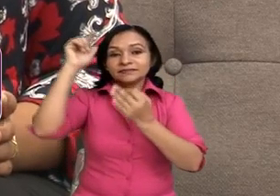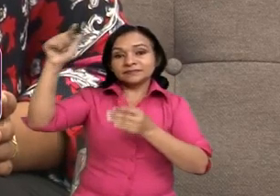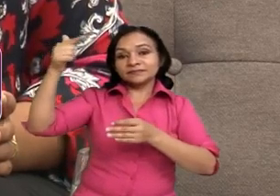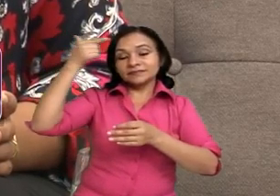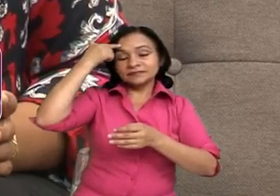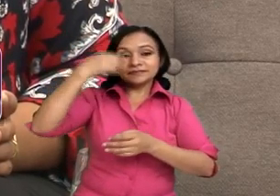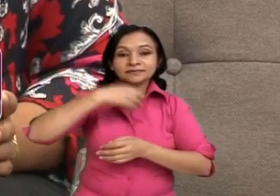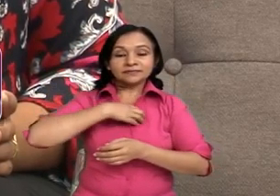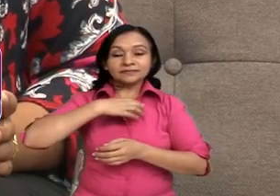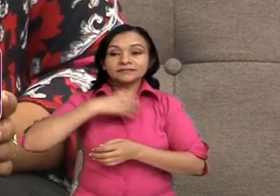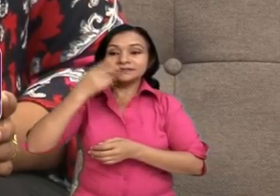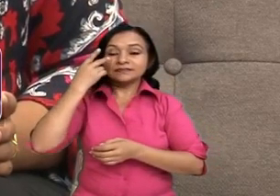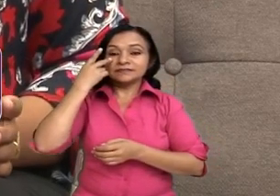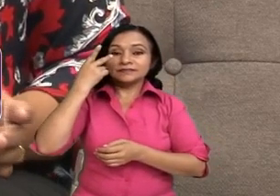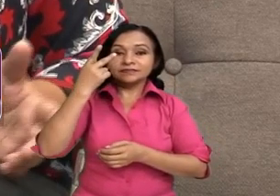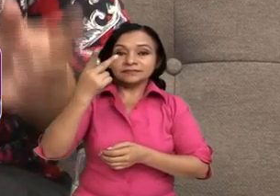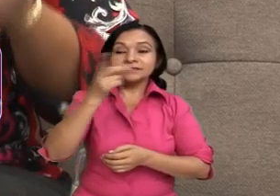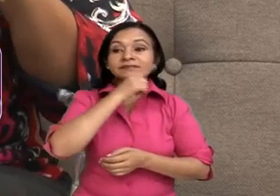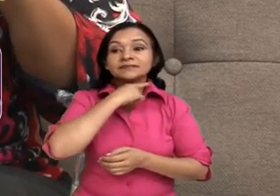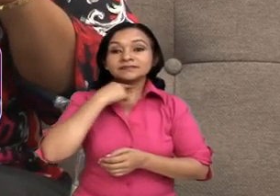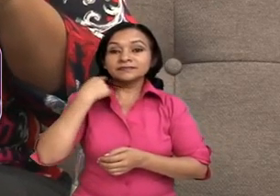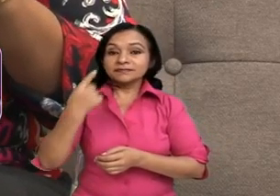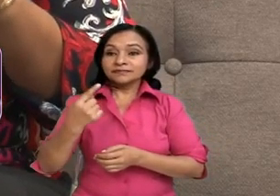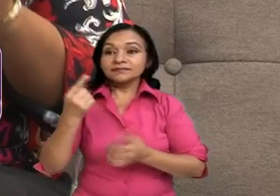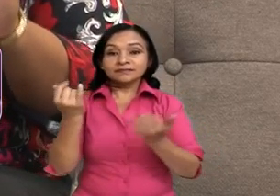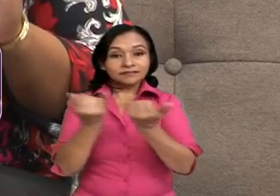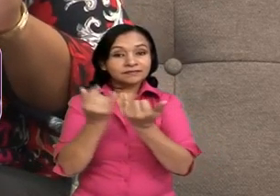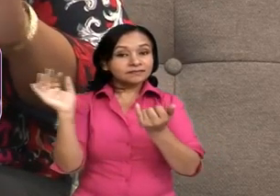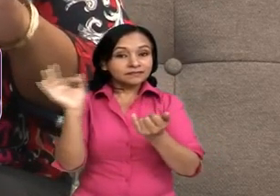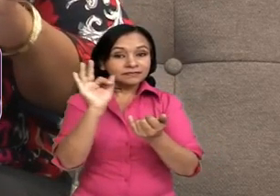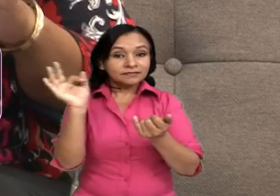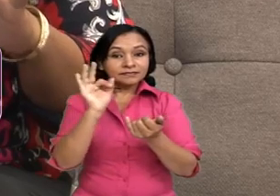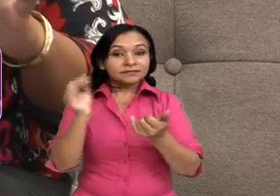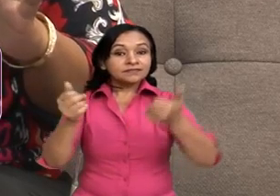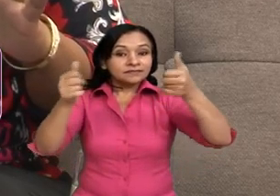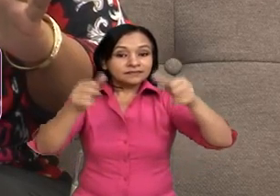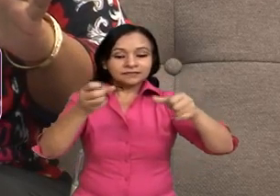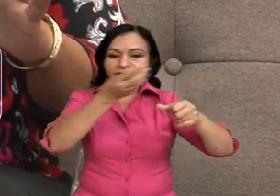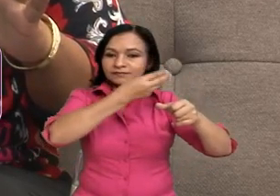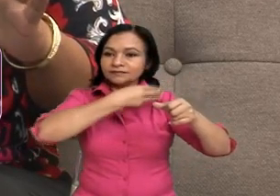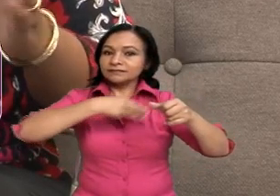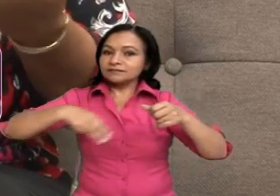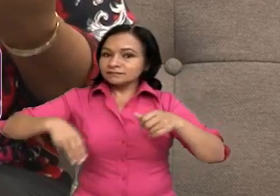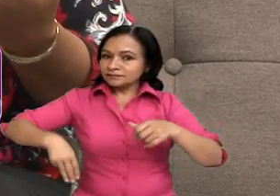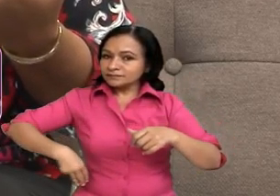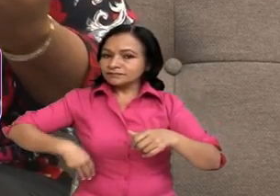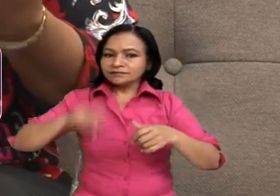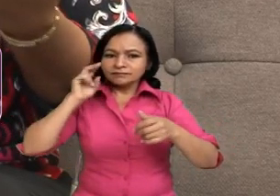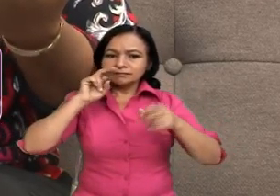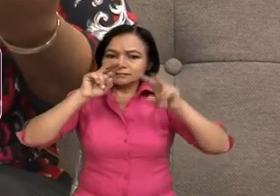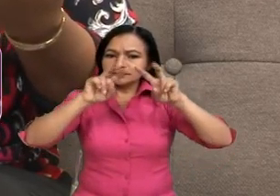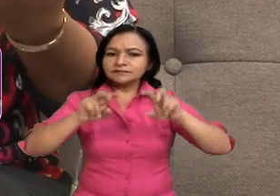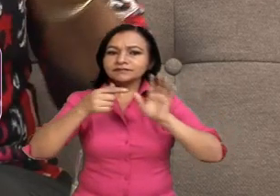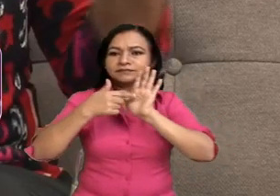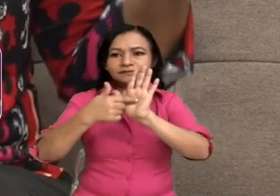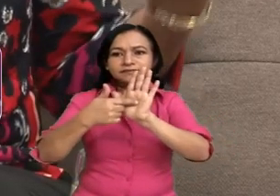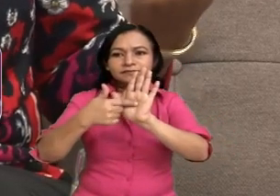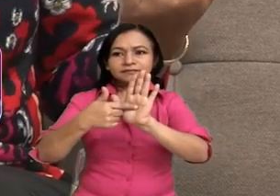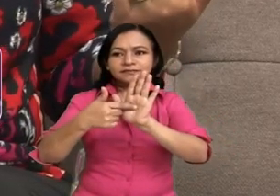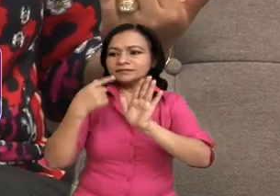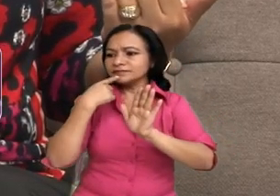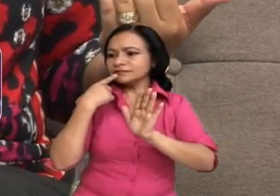tenido esa visión acertada. Y en la misma conformación de los ministerios, nosotros revisamos, por ejemplo, ya